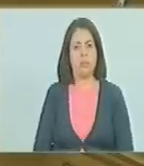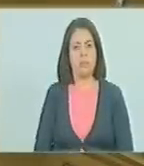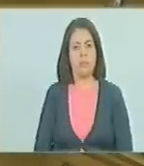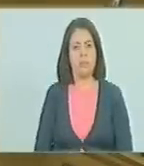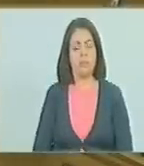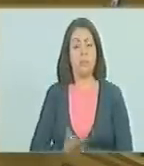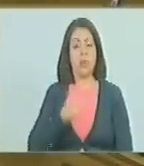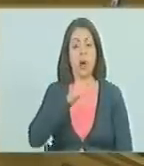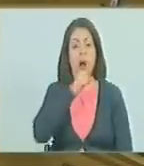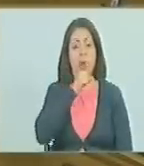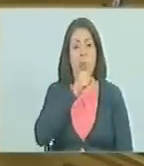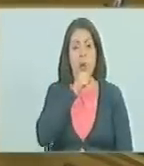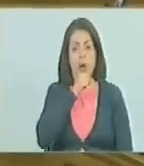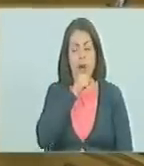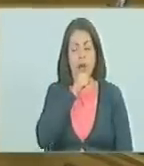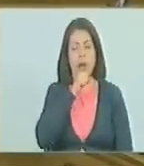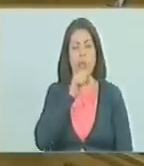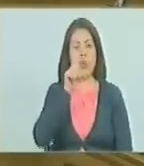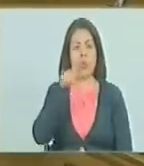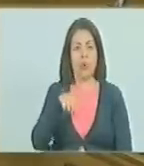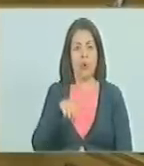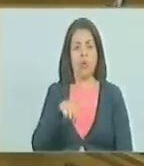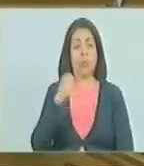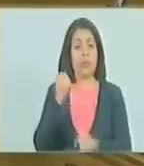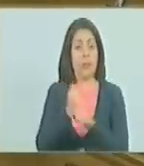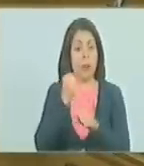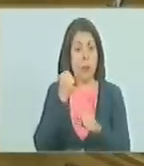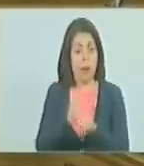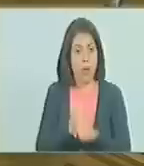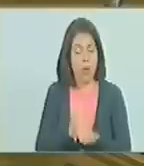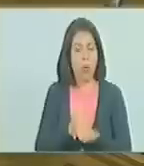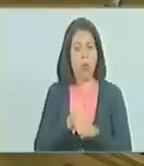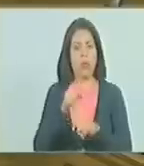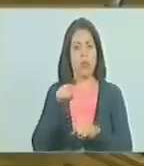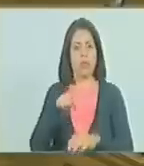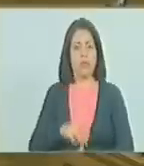con nuestros abuelos y nuestras abuelas, con nuestros obreros y nuestras obreras.